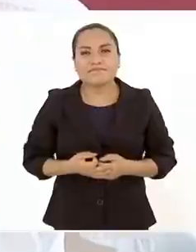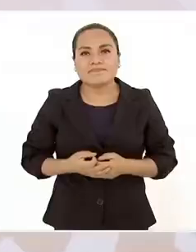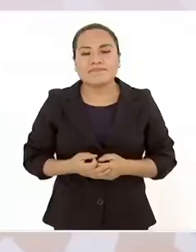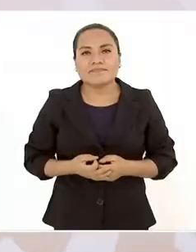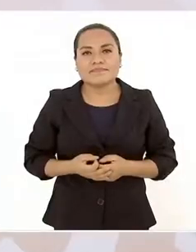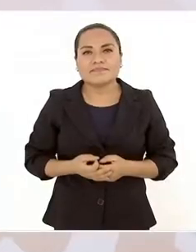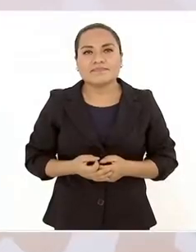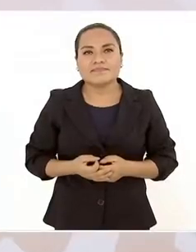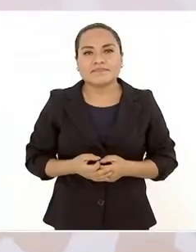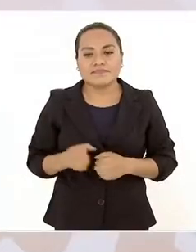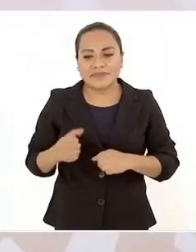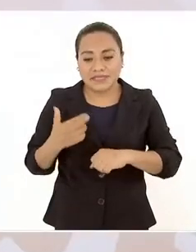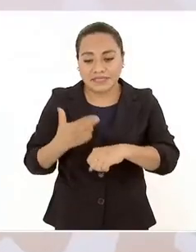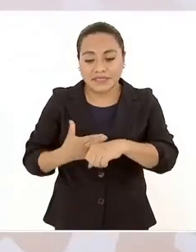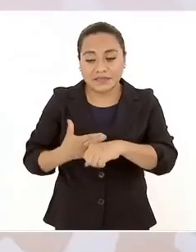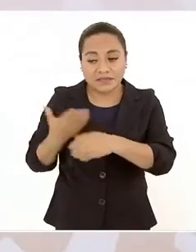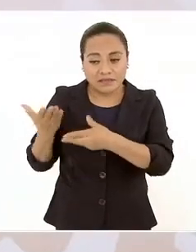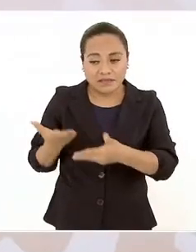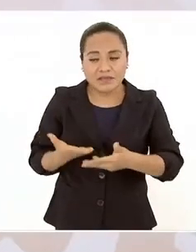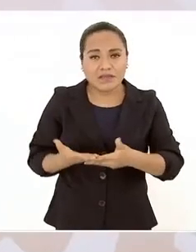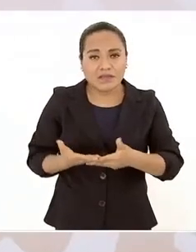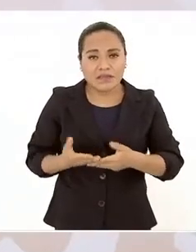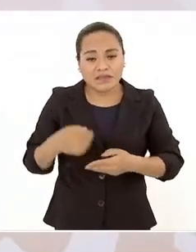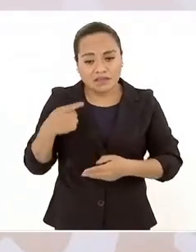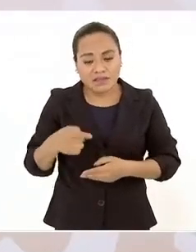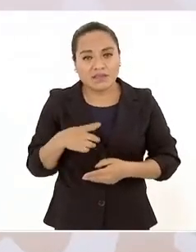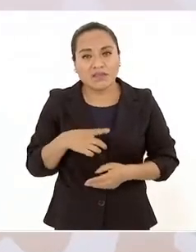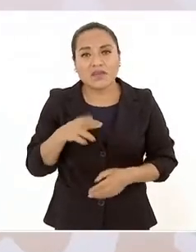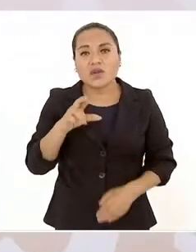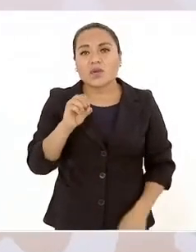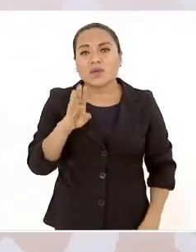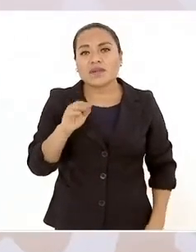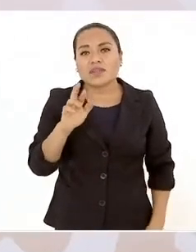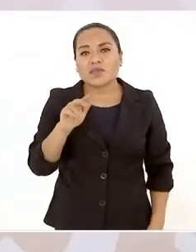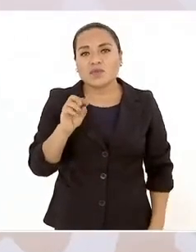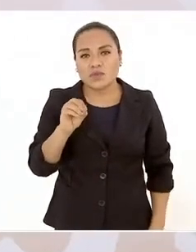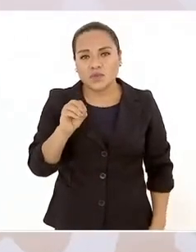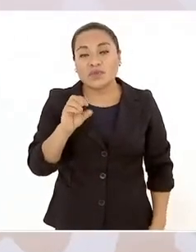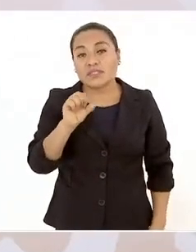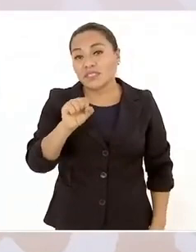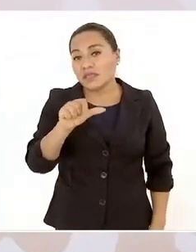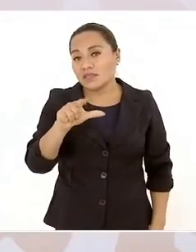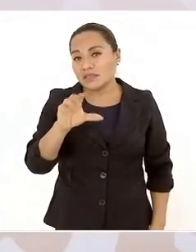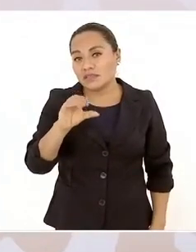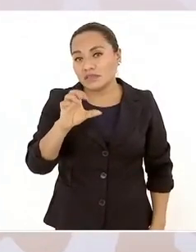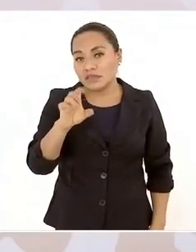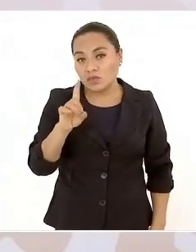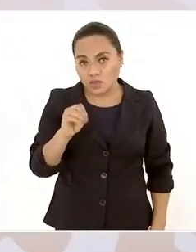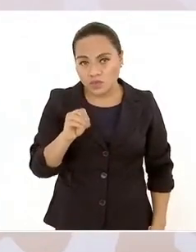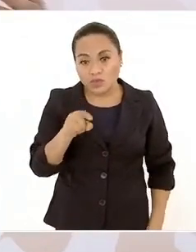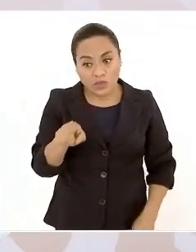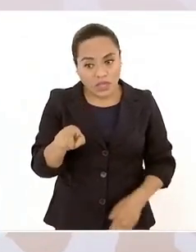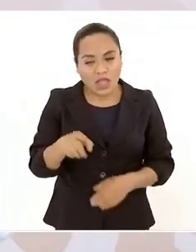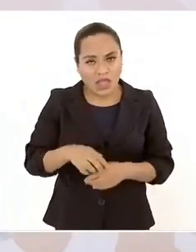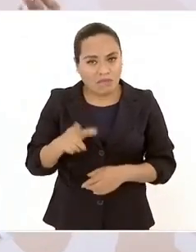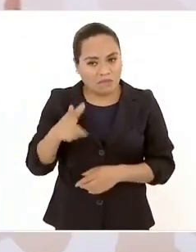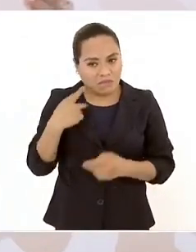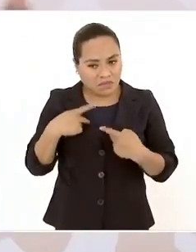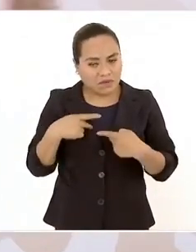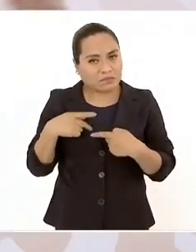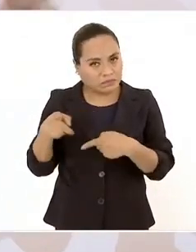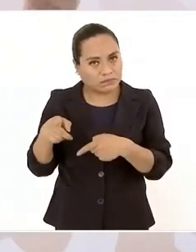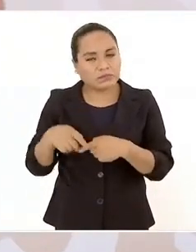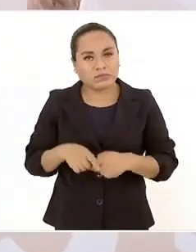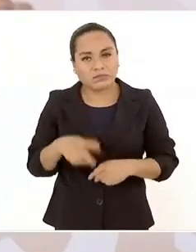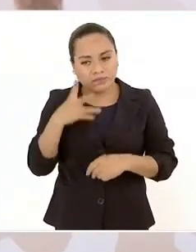Invitamos al secretario de la Función Pública, Roberto Salcedo, porque él es